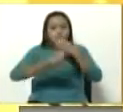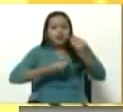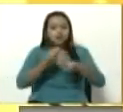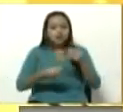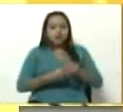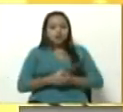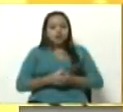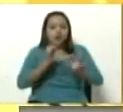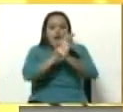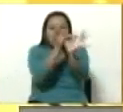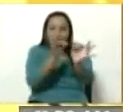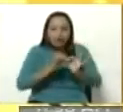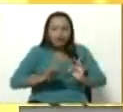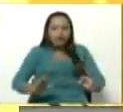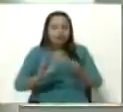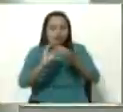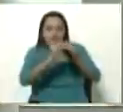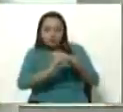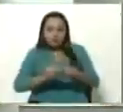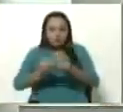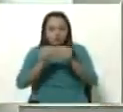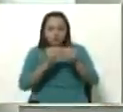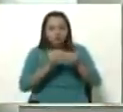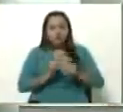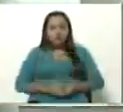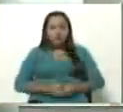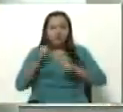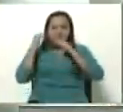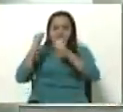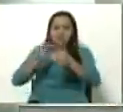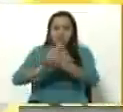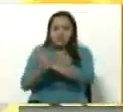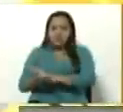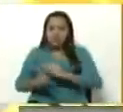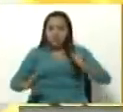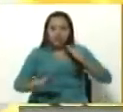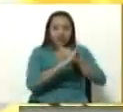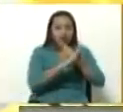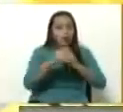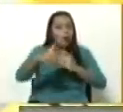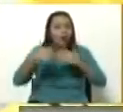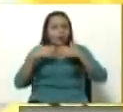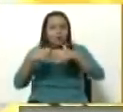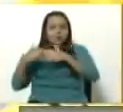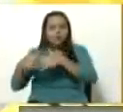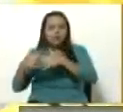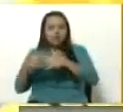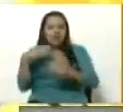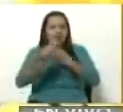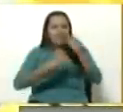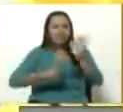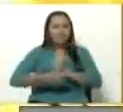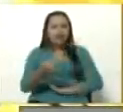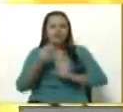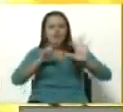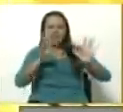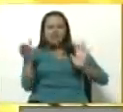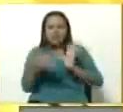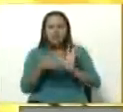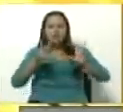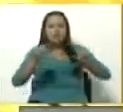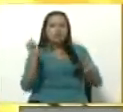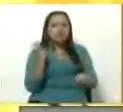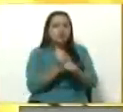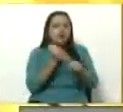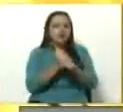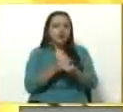la metodología alternativa, venciendo el bloqueo. Hoy esas empresas han generado más de 7.000 nuevos empleos